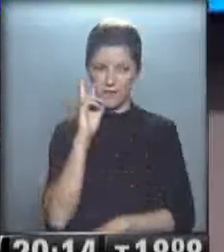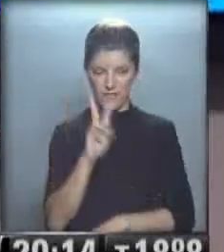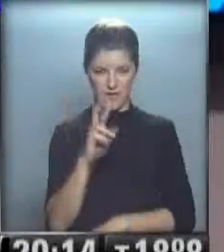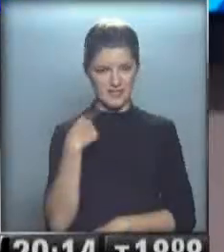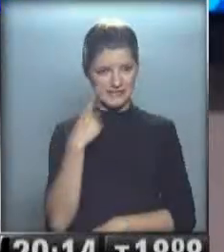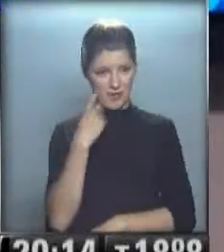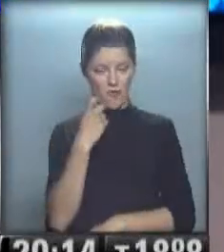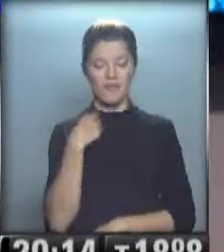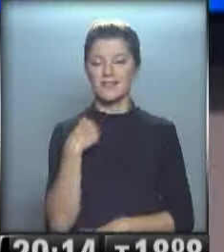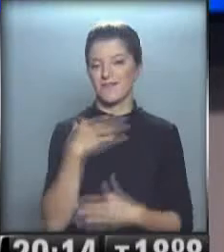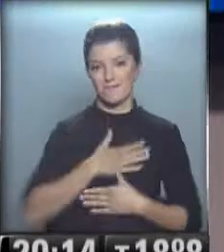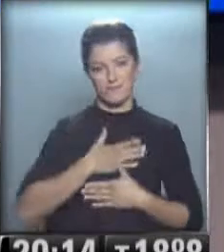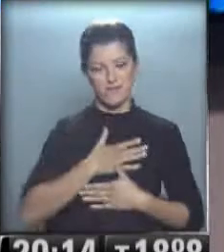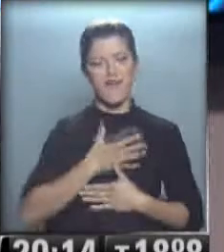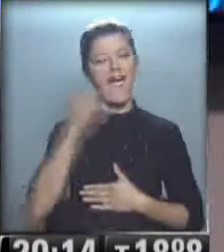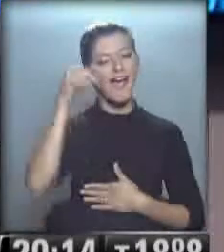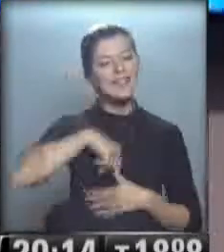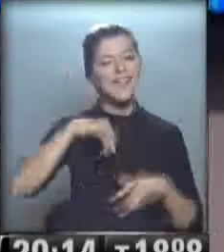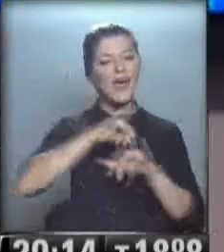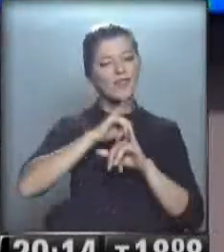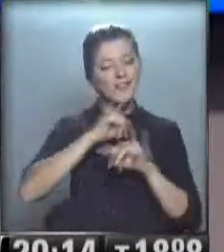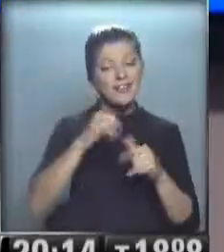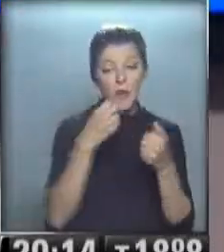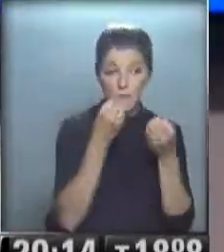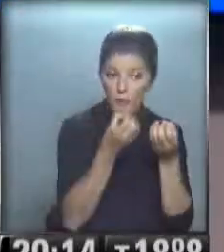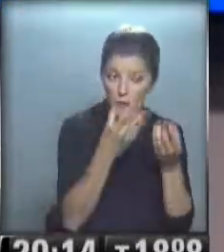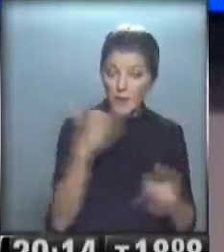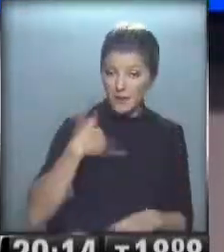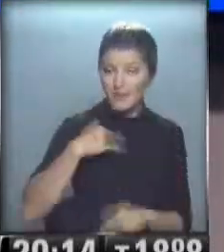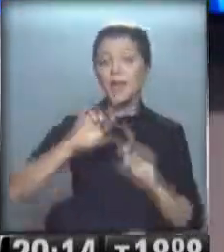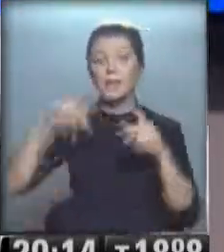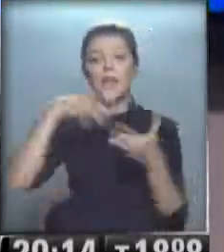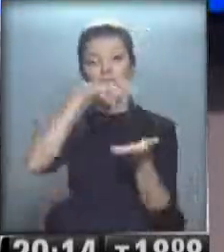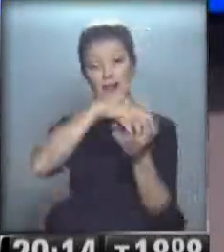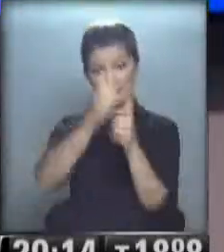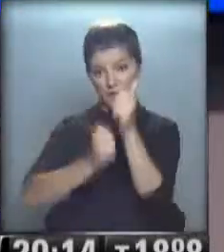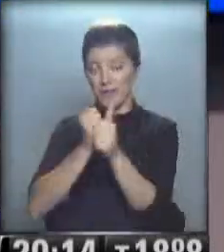Esta vez la noticia, que es buena para el país, también es buena para las empresas. No siempre ocurre así.